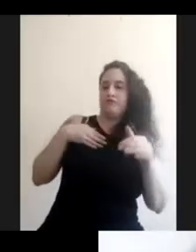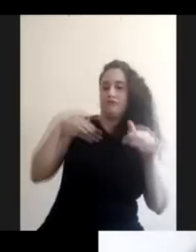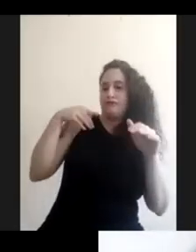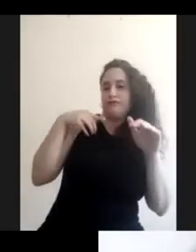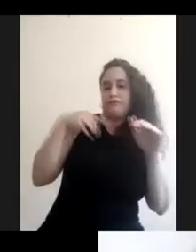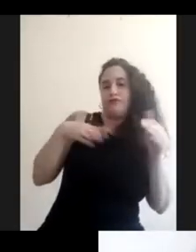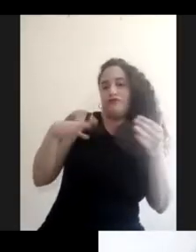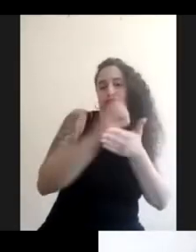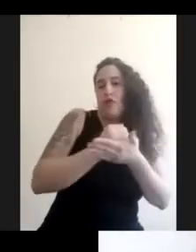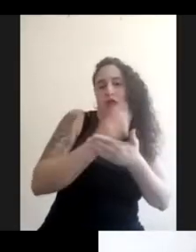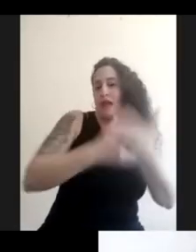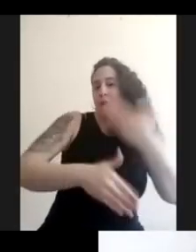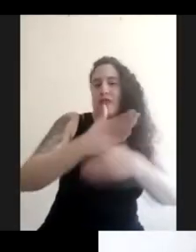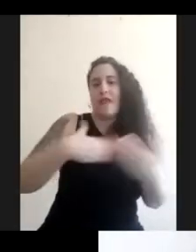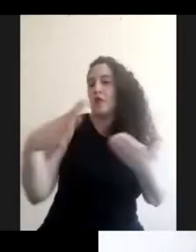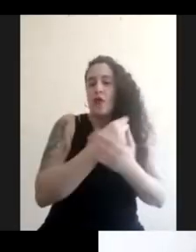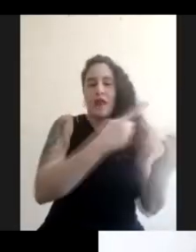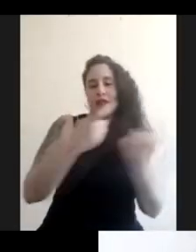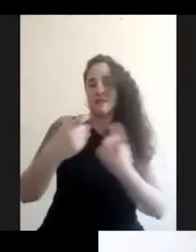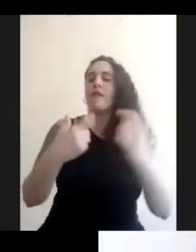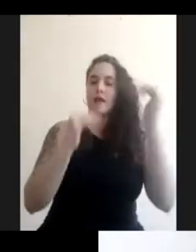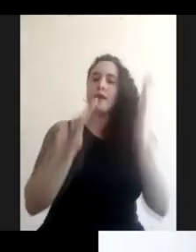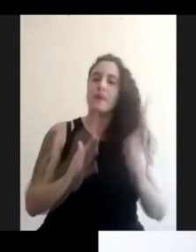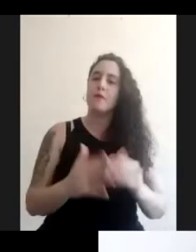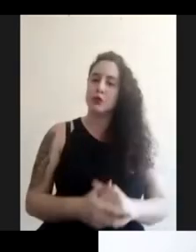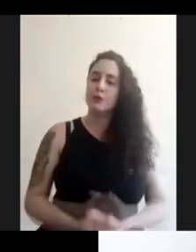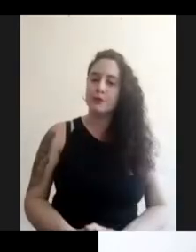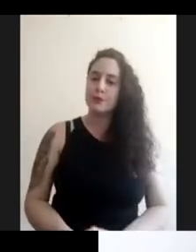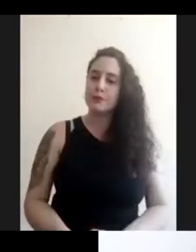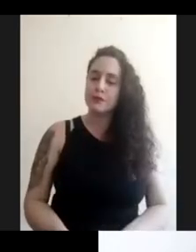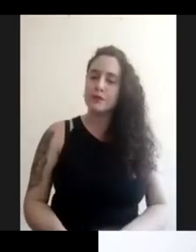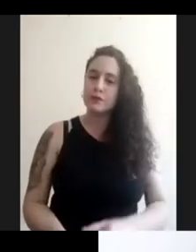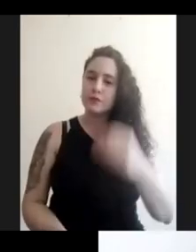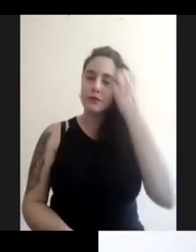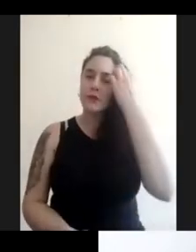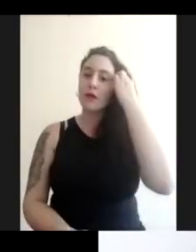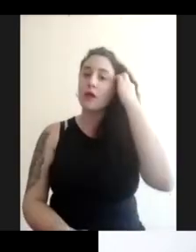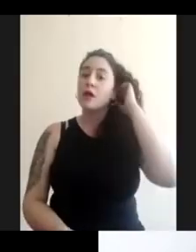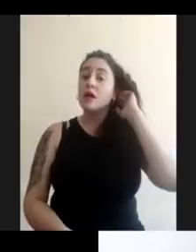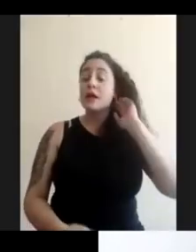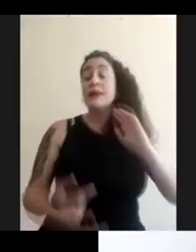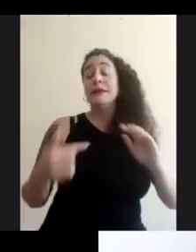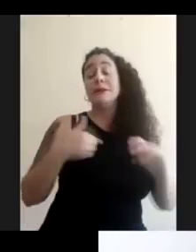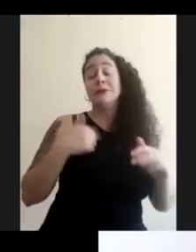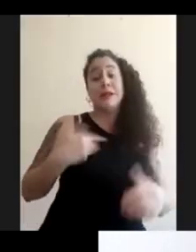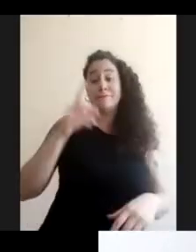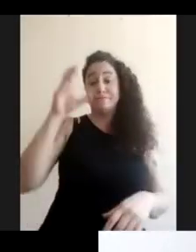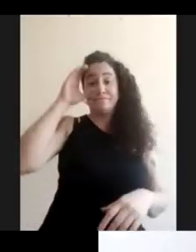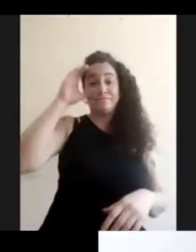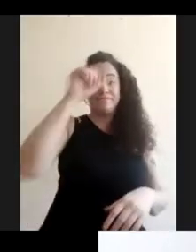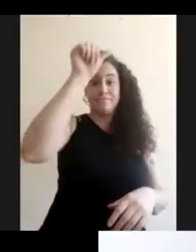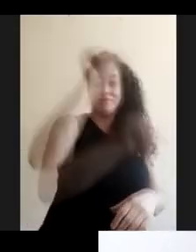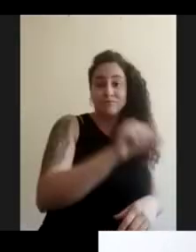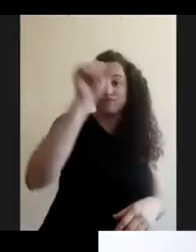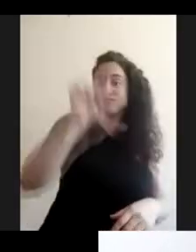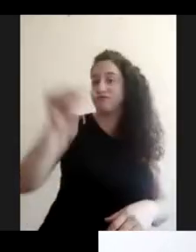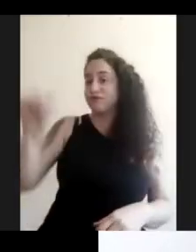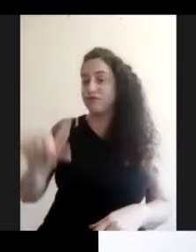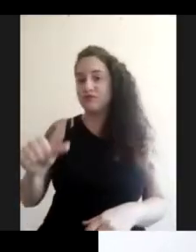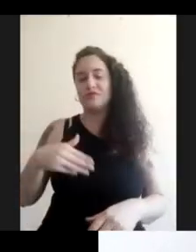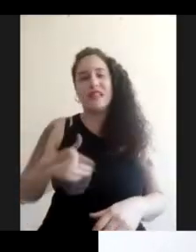de discapacidades. Ajá. A mí después de escuchar, la verdad es que da mucha pena, sobre